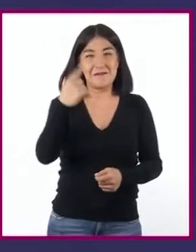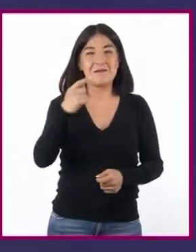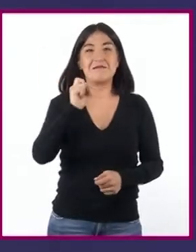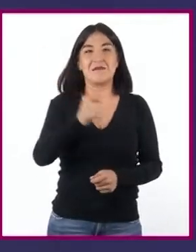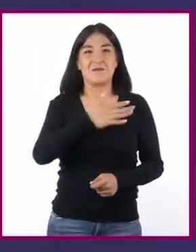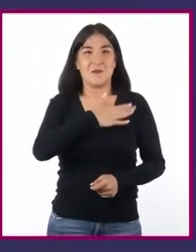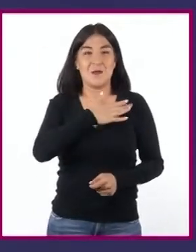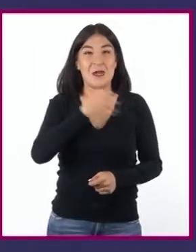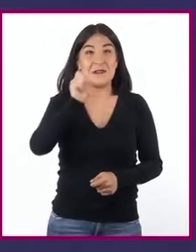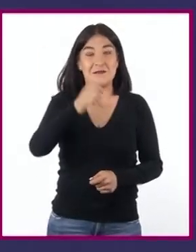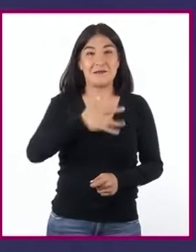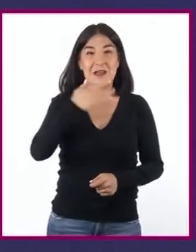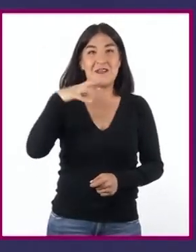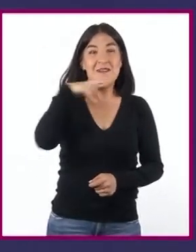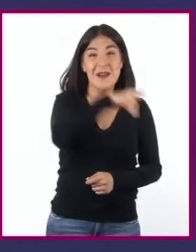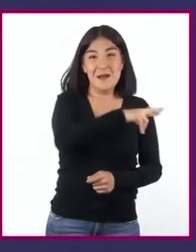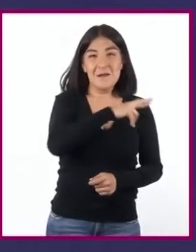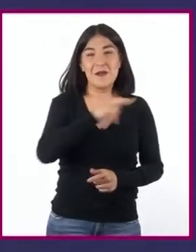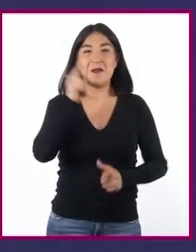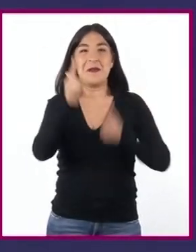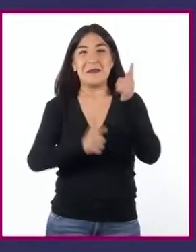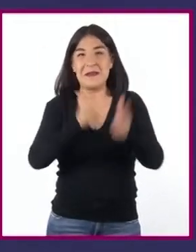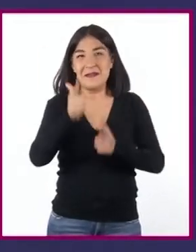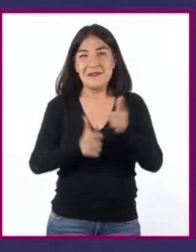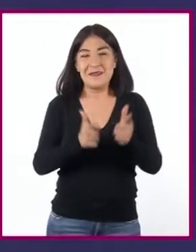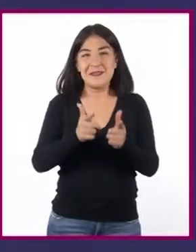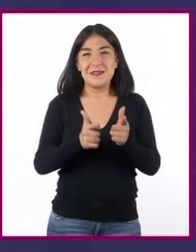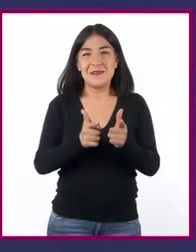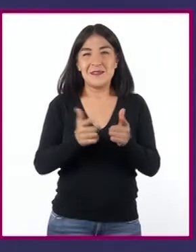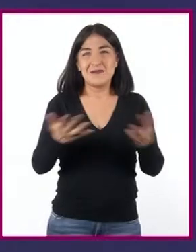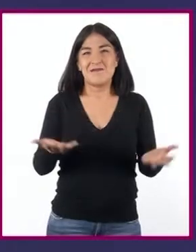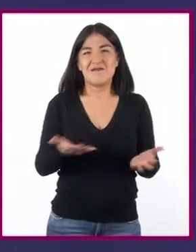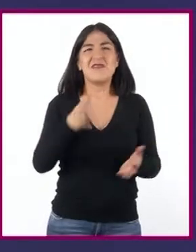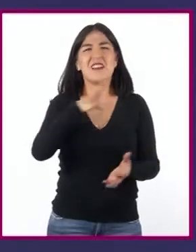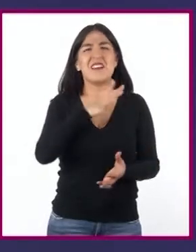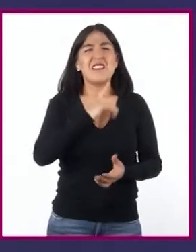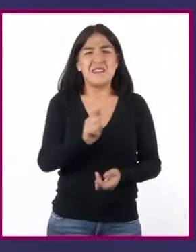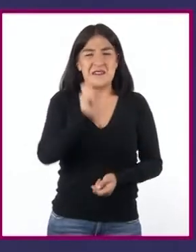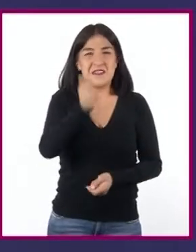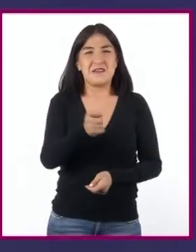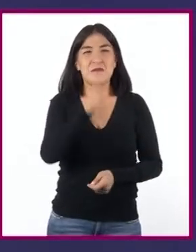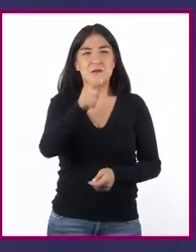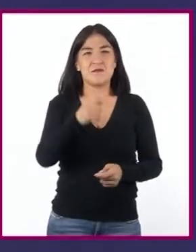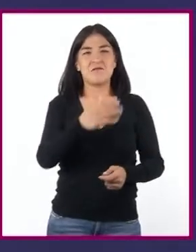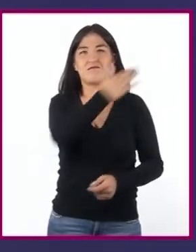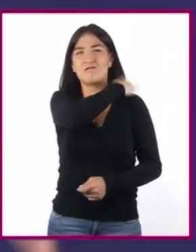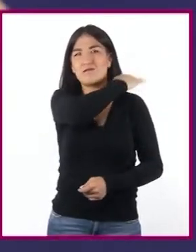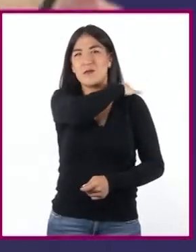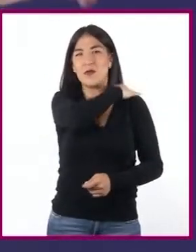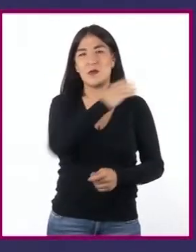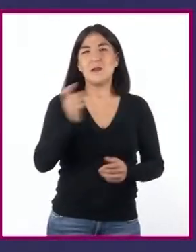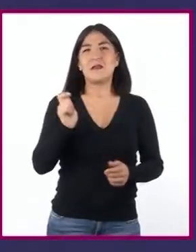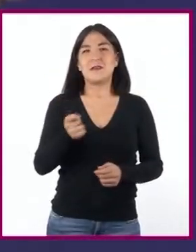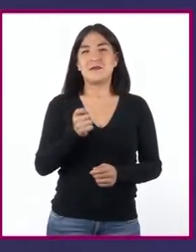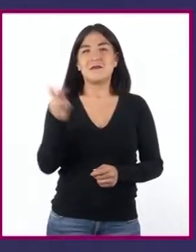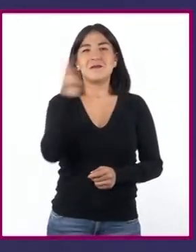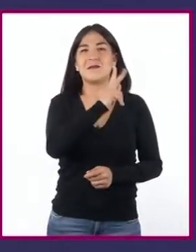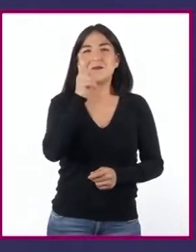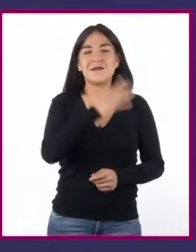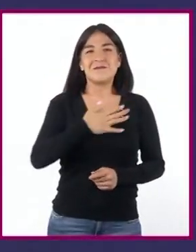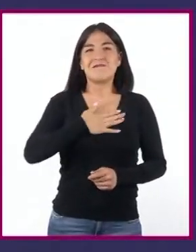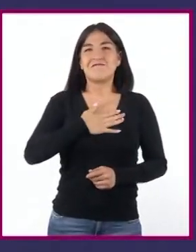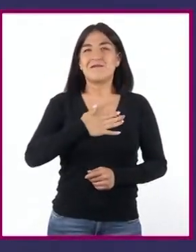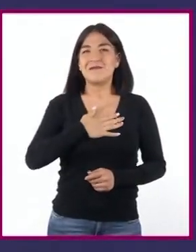rápido o es lento? ¿Qué hay con respecto a sus pulmones?